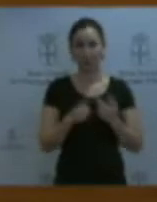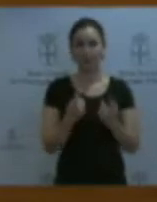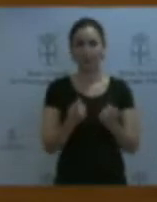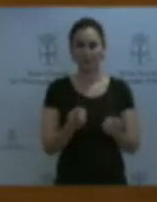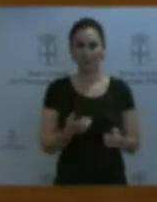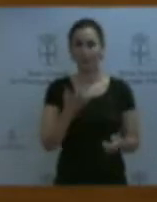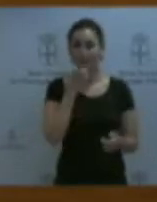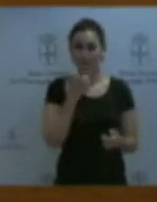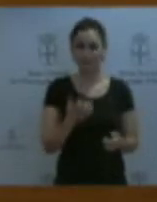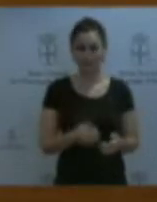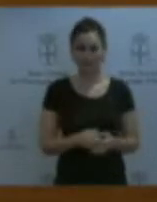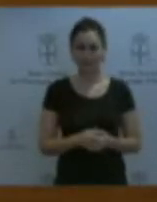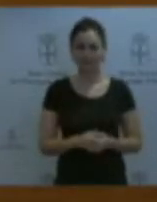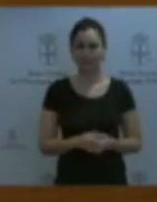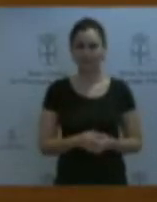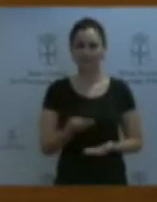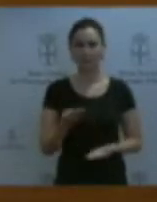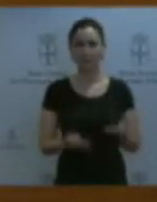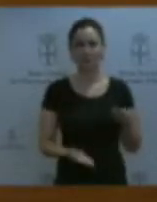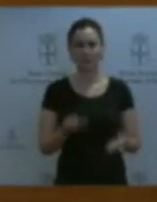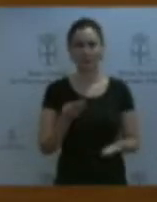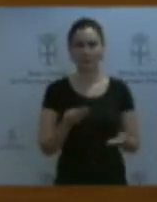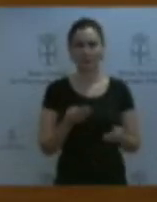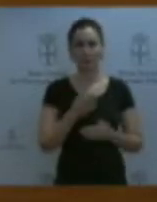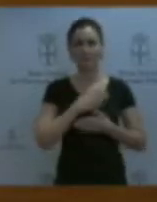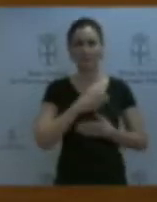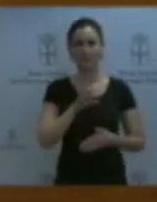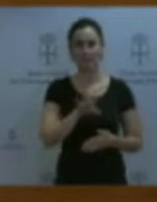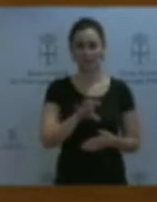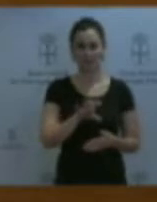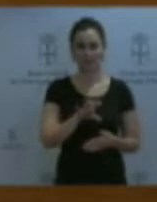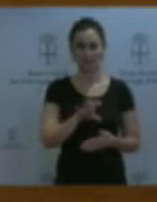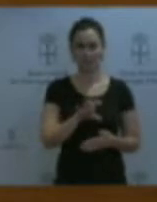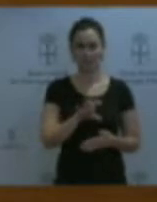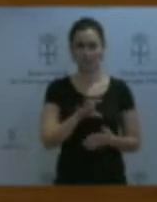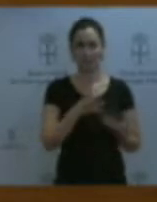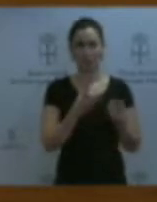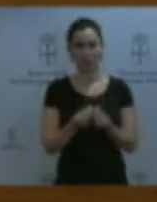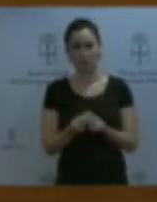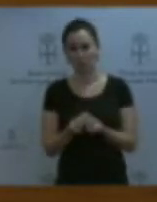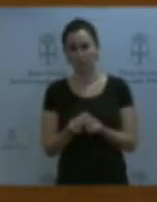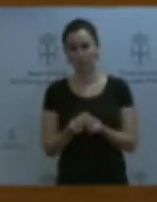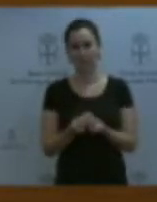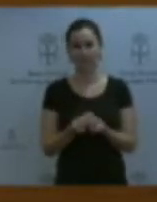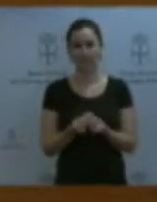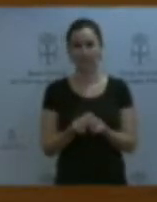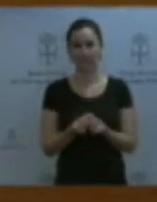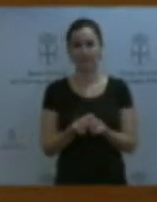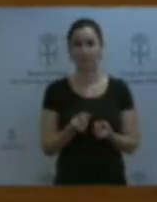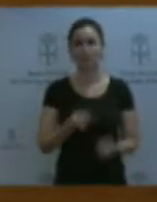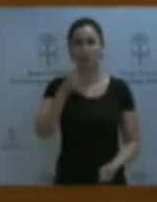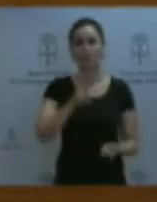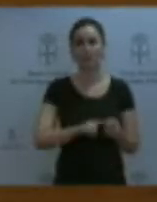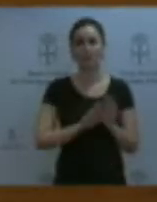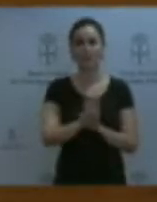comparativa del Parque Nacional con una comunidad de vecinos, pues vemos que se necesitan unas reglas de